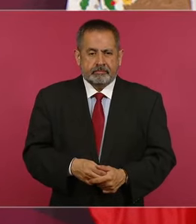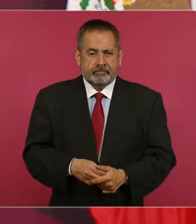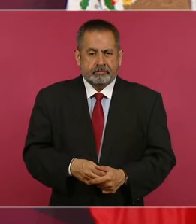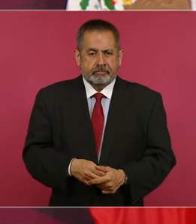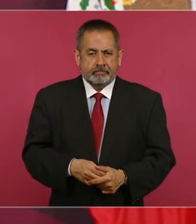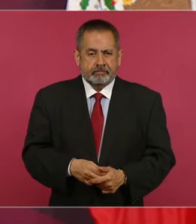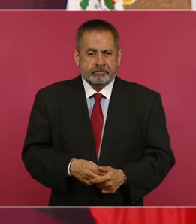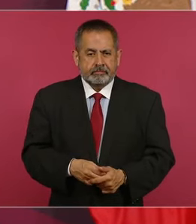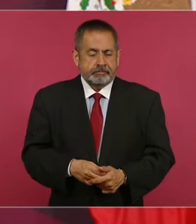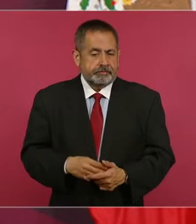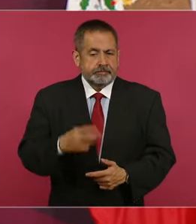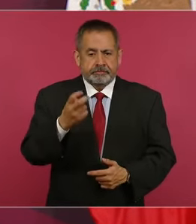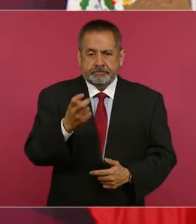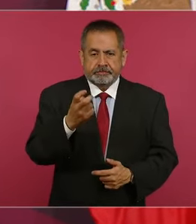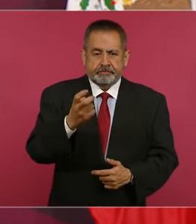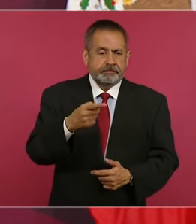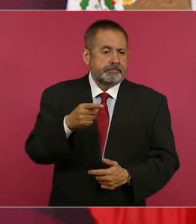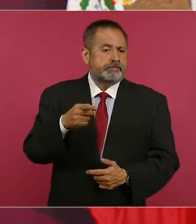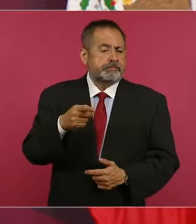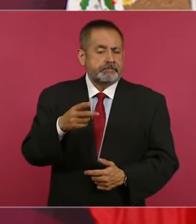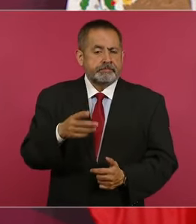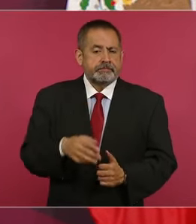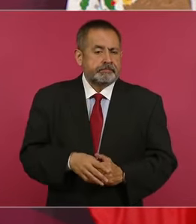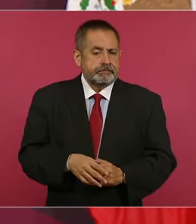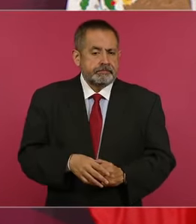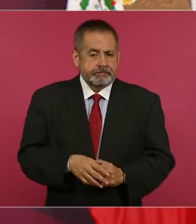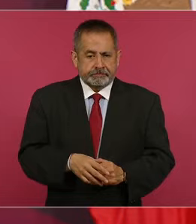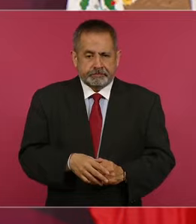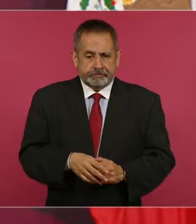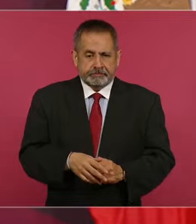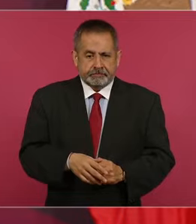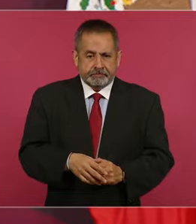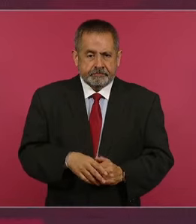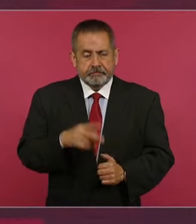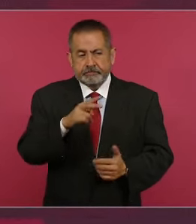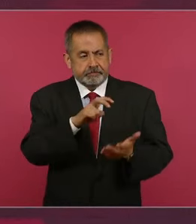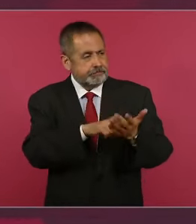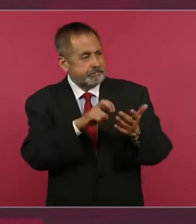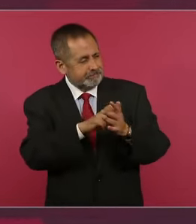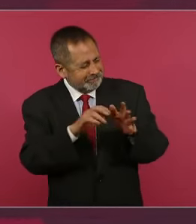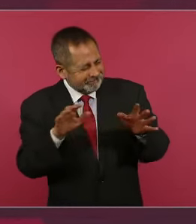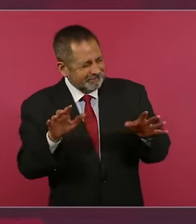Por eso hay que reformar el Poder Judicial